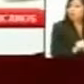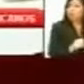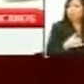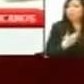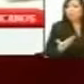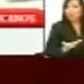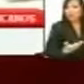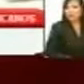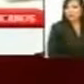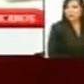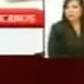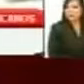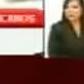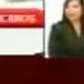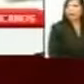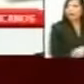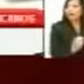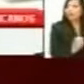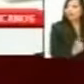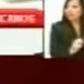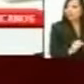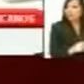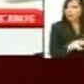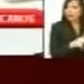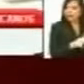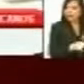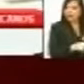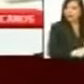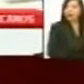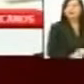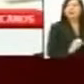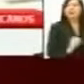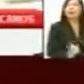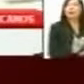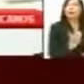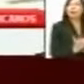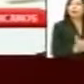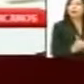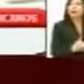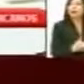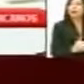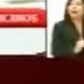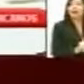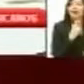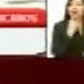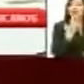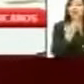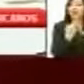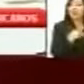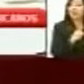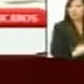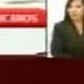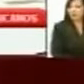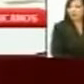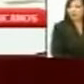jueces que van a tener que, en definitiva, aplicar esas normas si hay conflicto entre los que solicitan información y